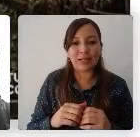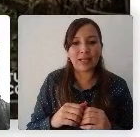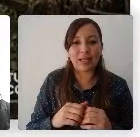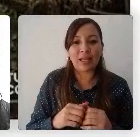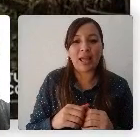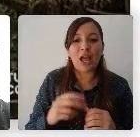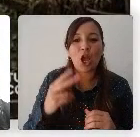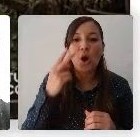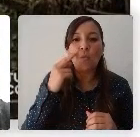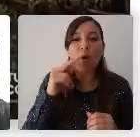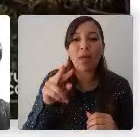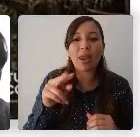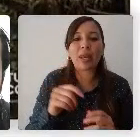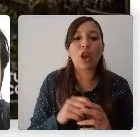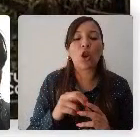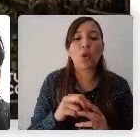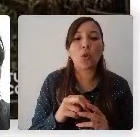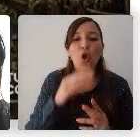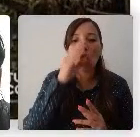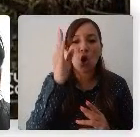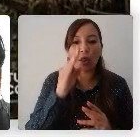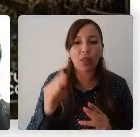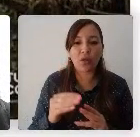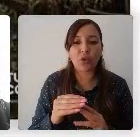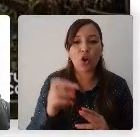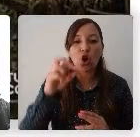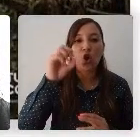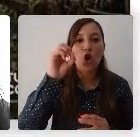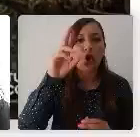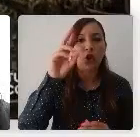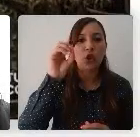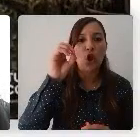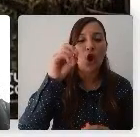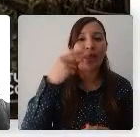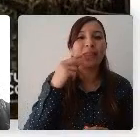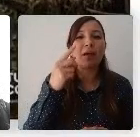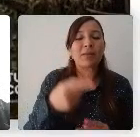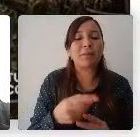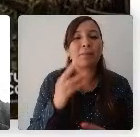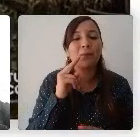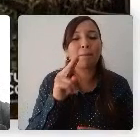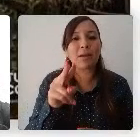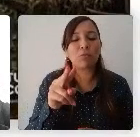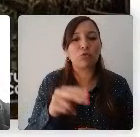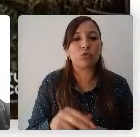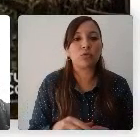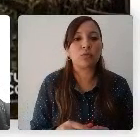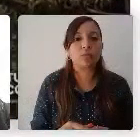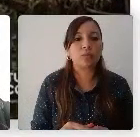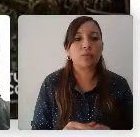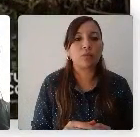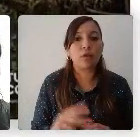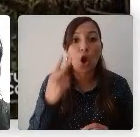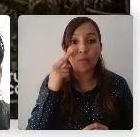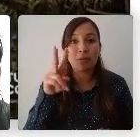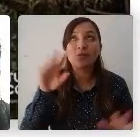el corredor nororiente, y también, obviamente, la oferta que es importante allí, que es el tema de observación